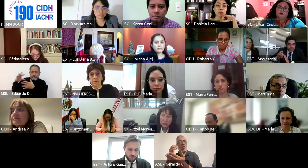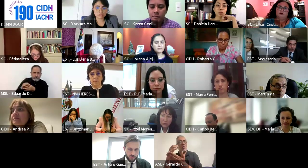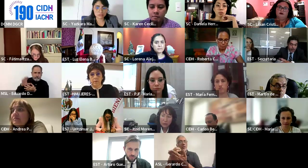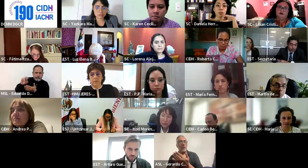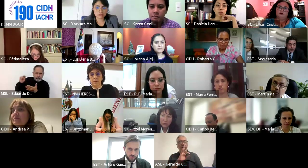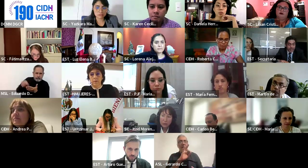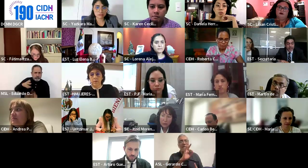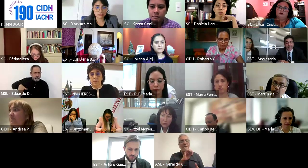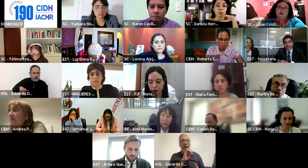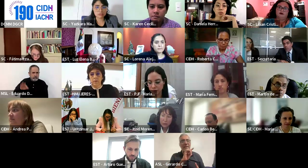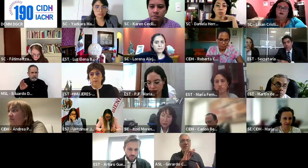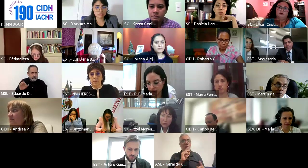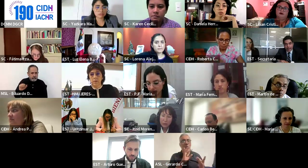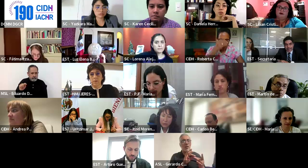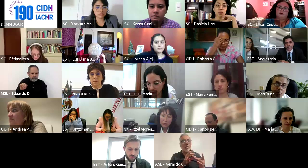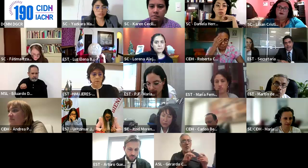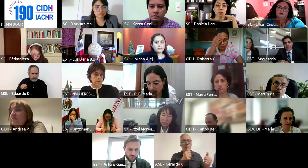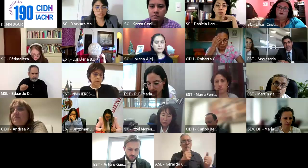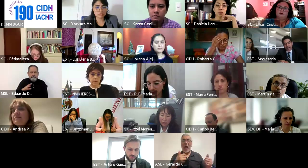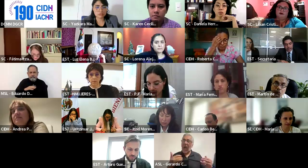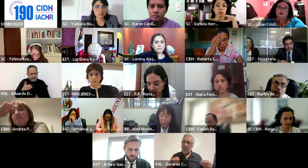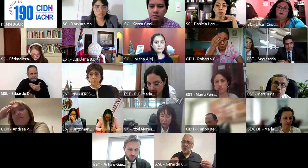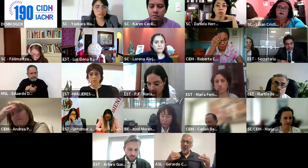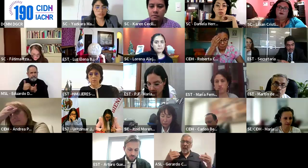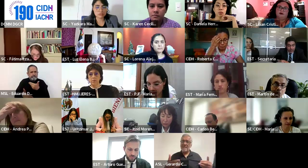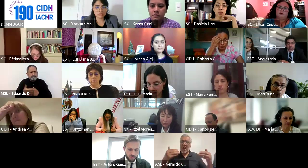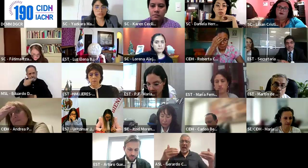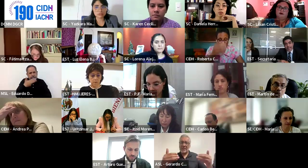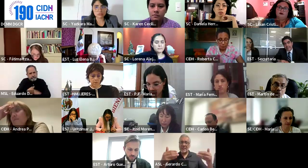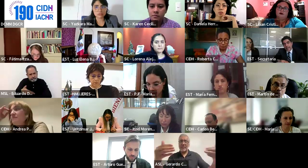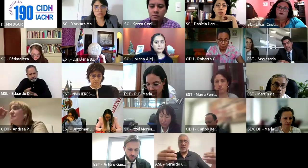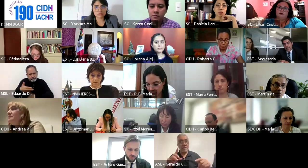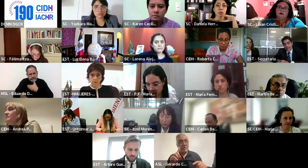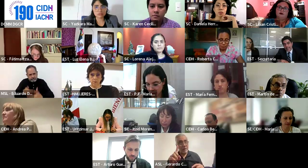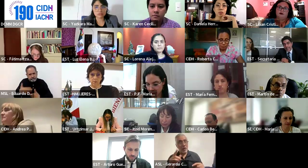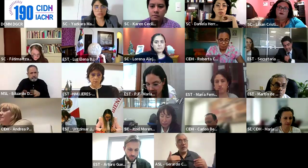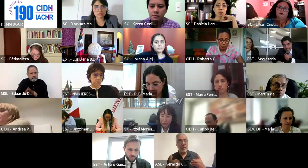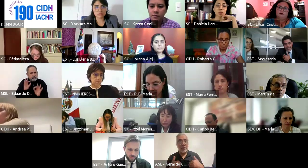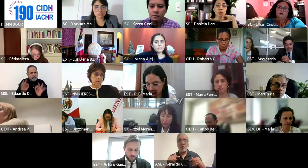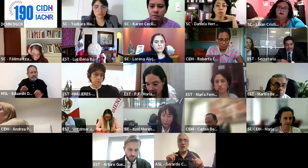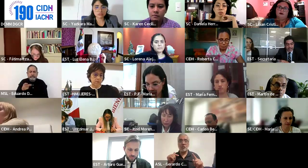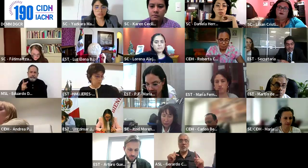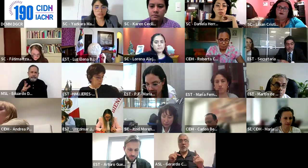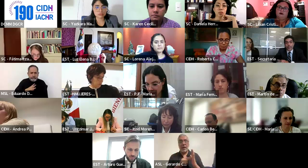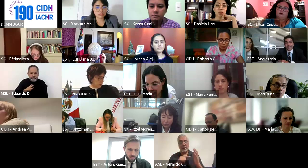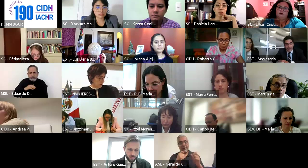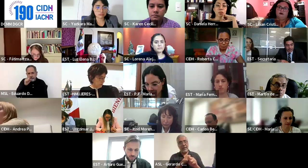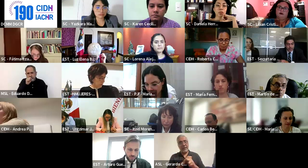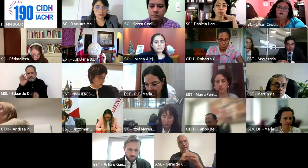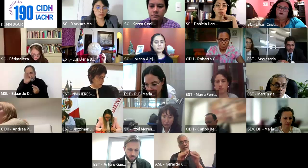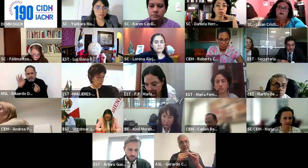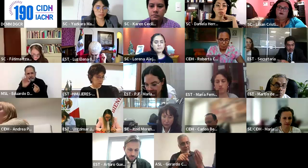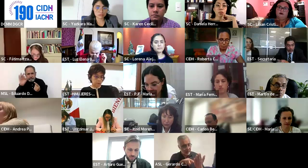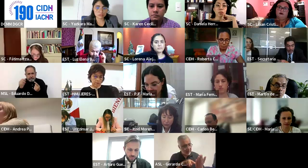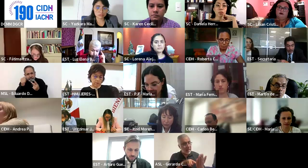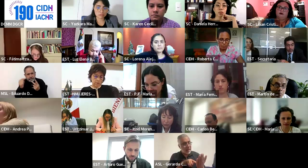Fátima lo mencionaba muy bien. Hay muchos avances en la materia. Si tenemos estas estadísticas, son